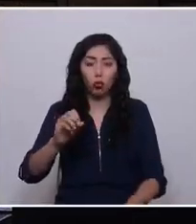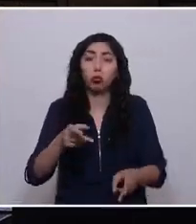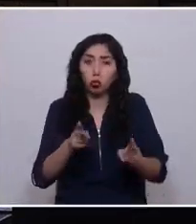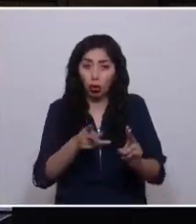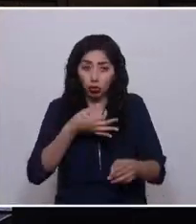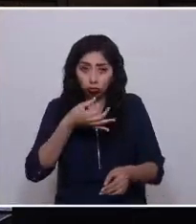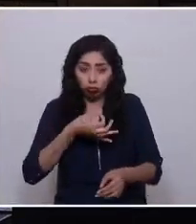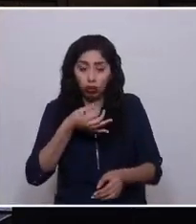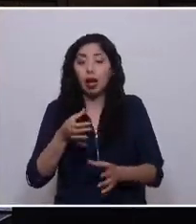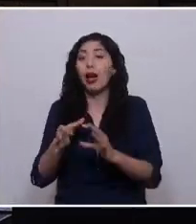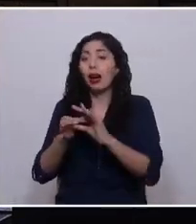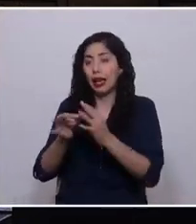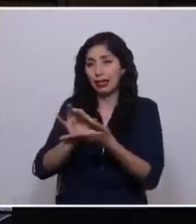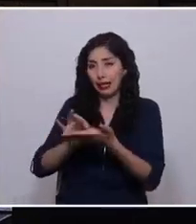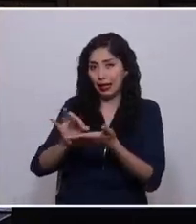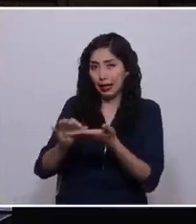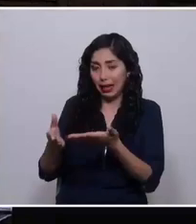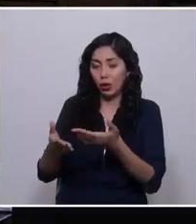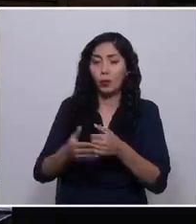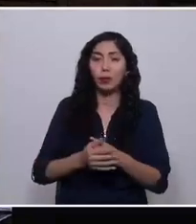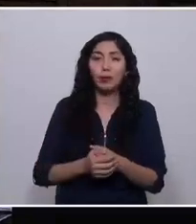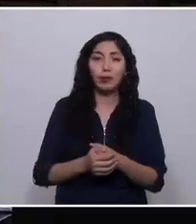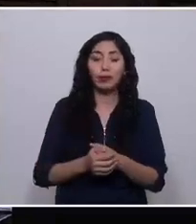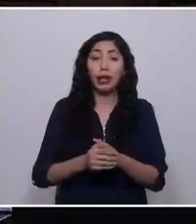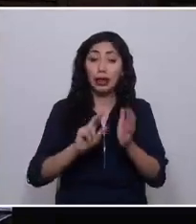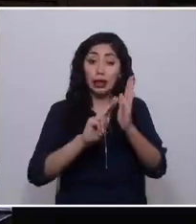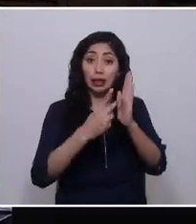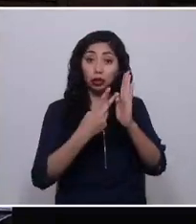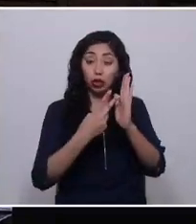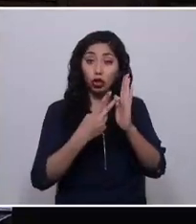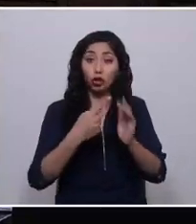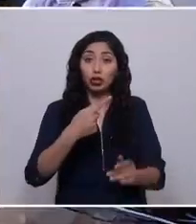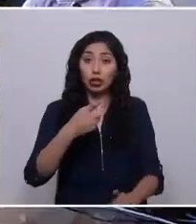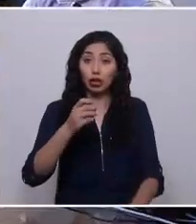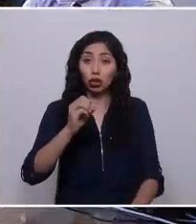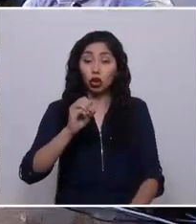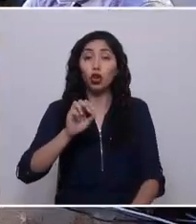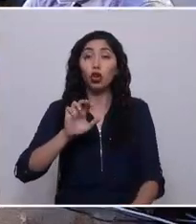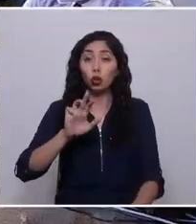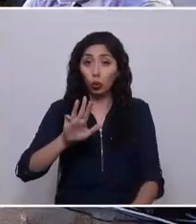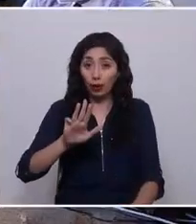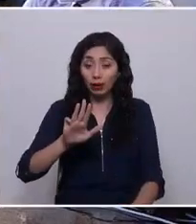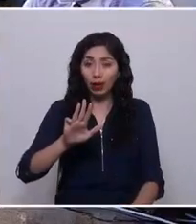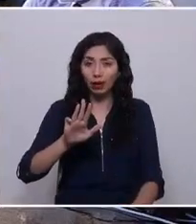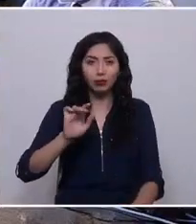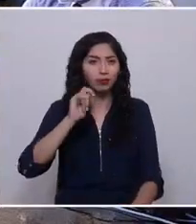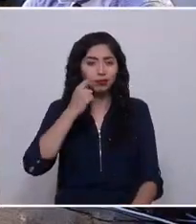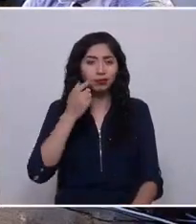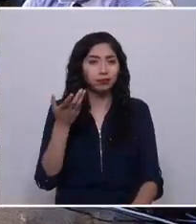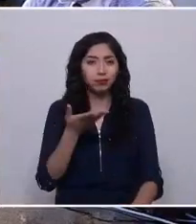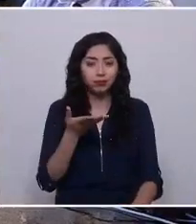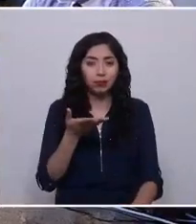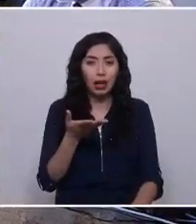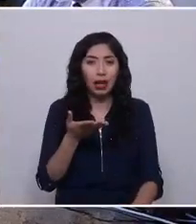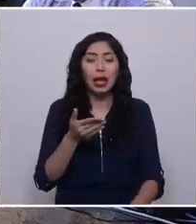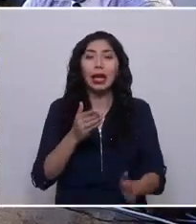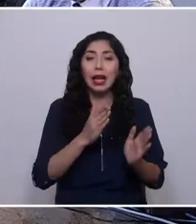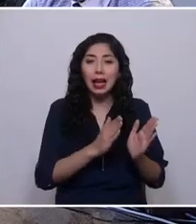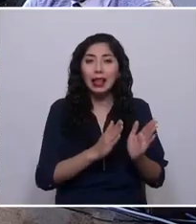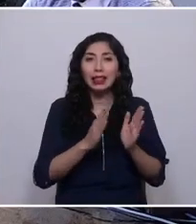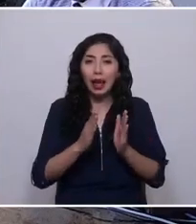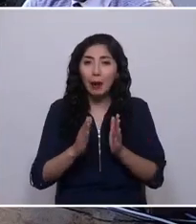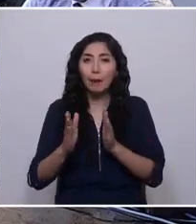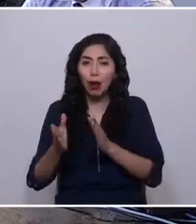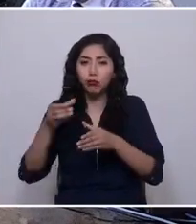señor secretario. La indicación 109 se refiere a las etapas del proceso